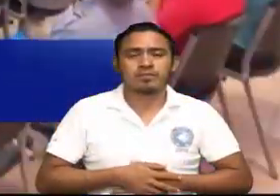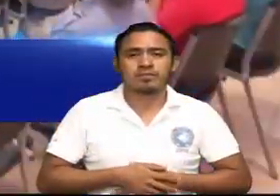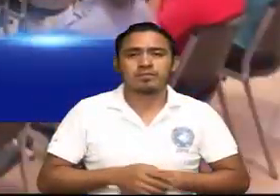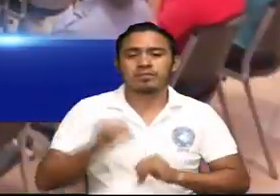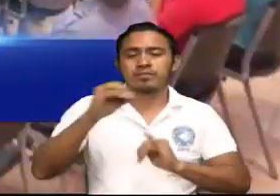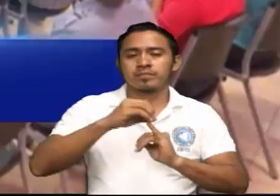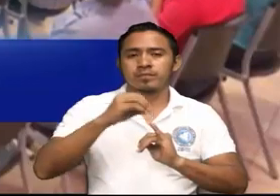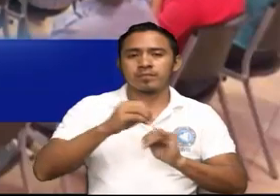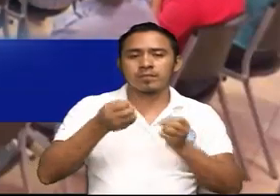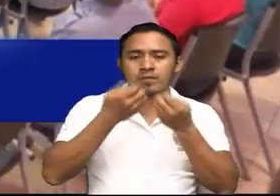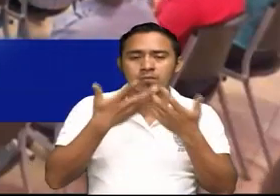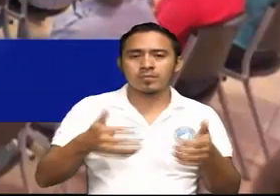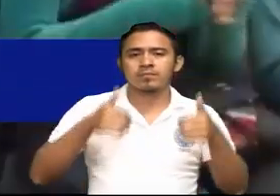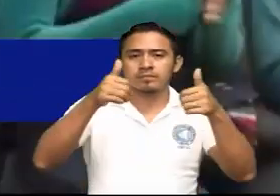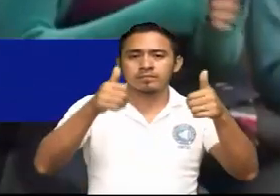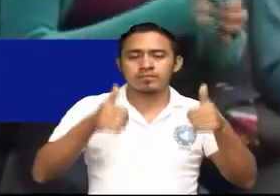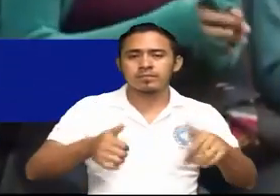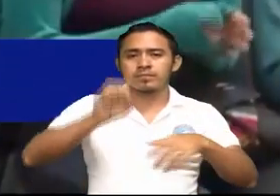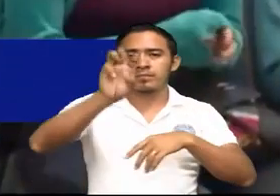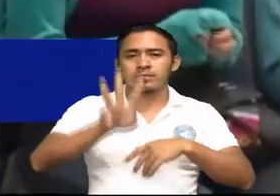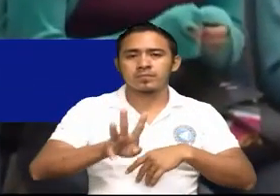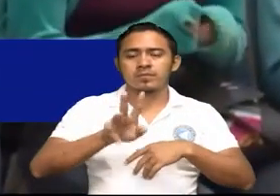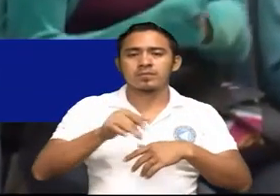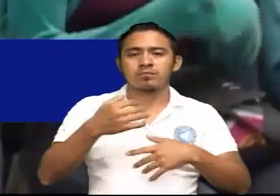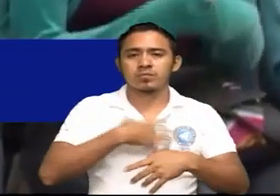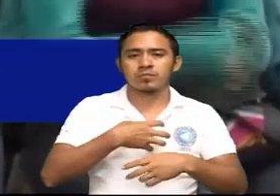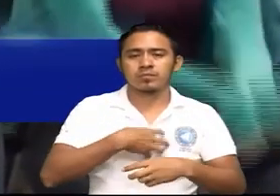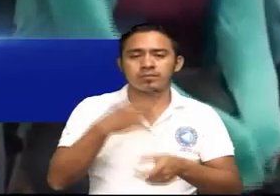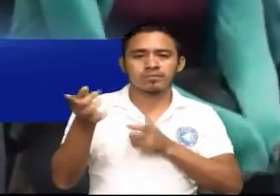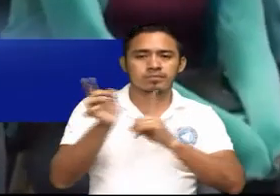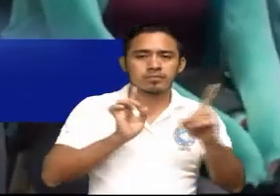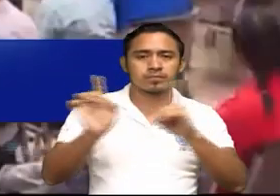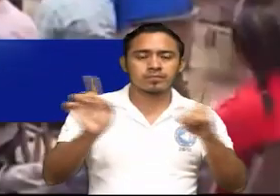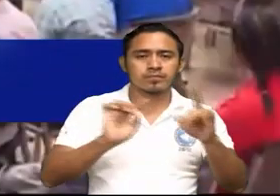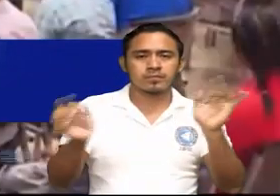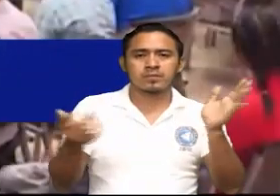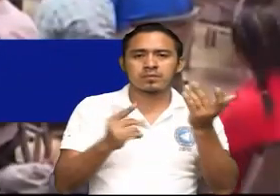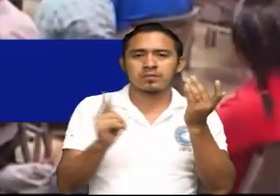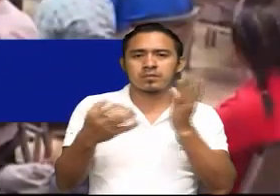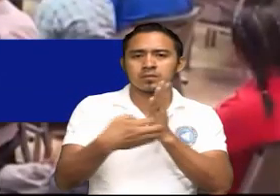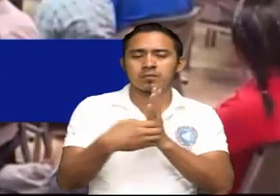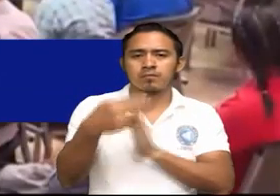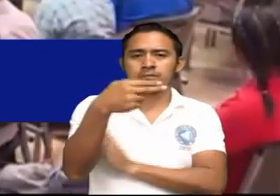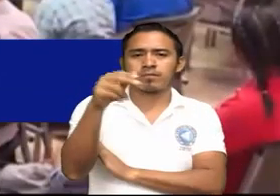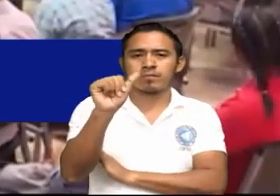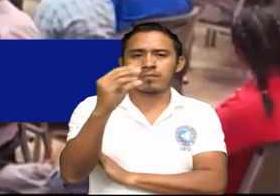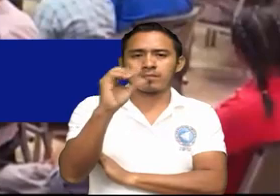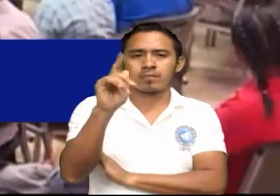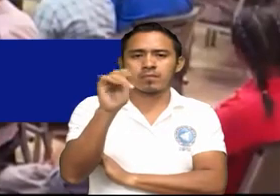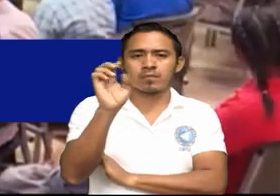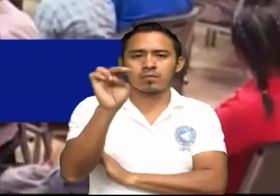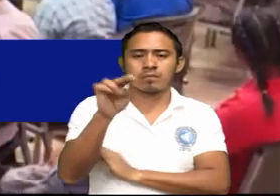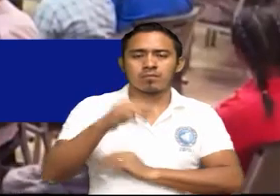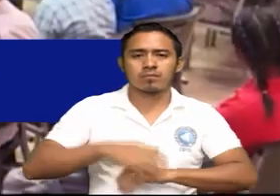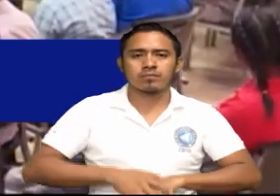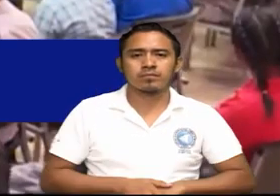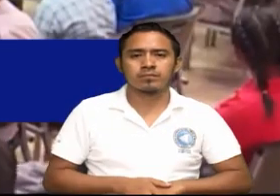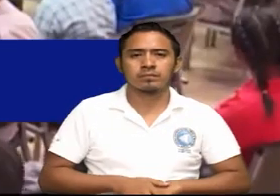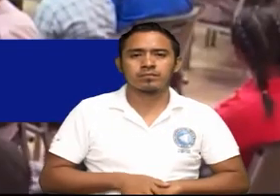Inatec lanza la convocatoria a la tercera edición de la competencia tecnológica Hackathon